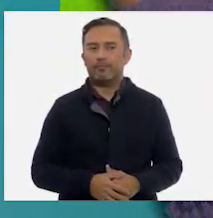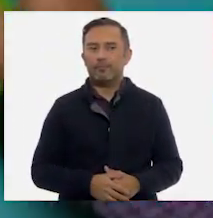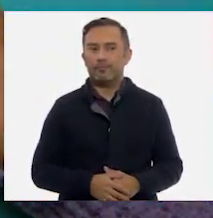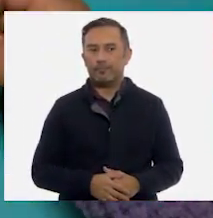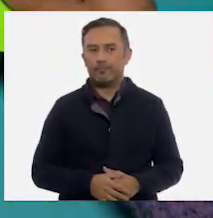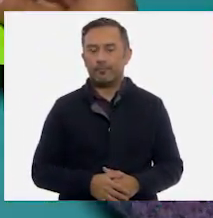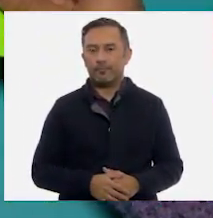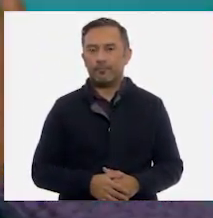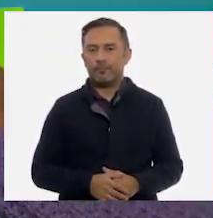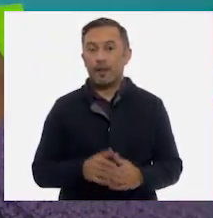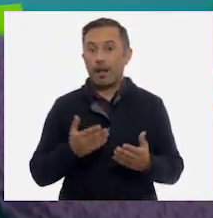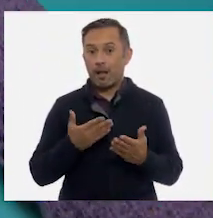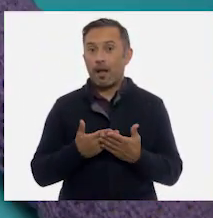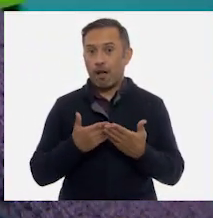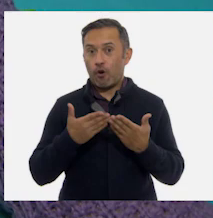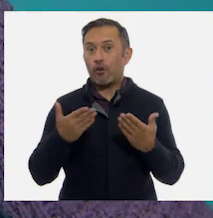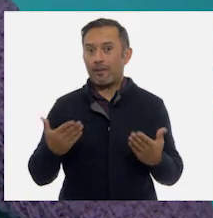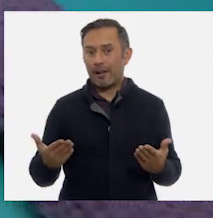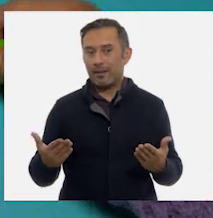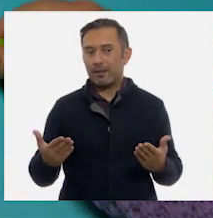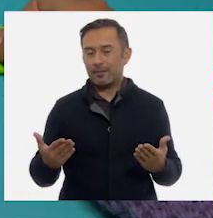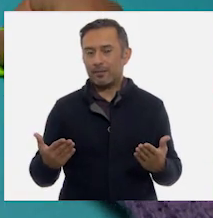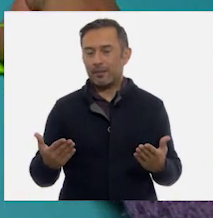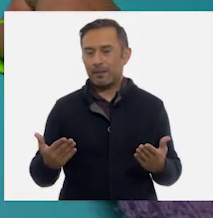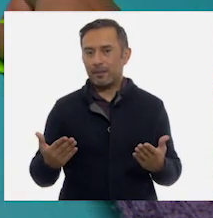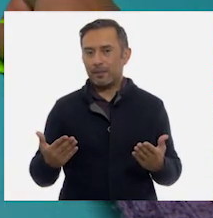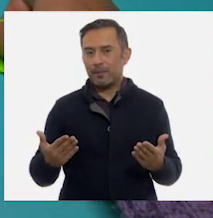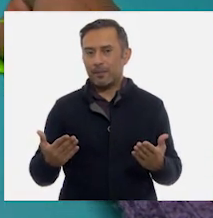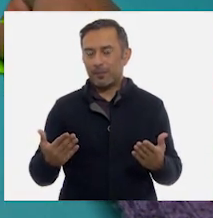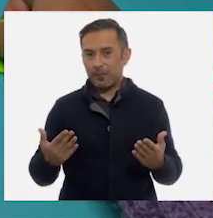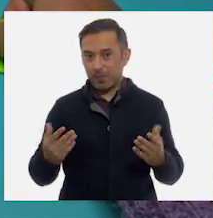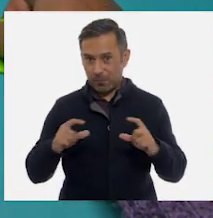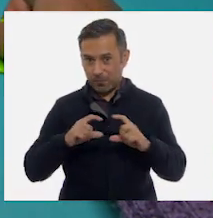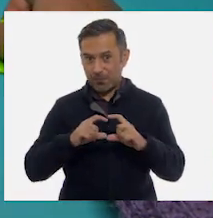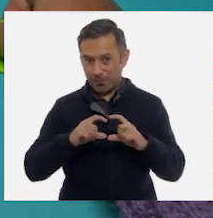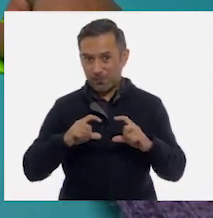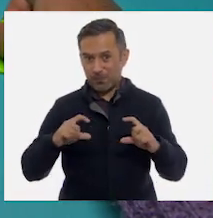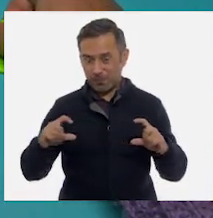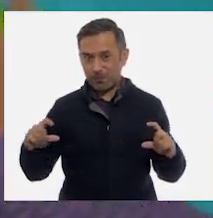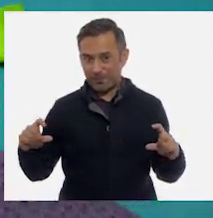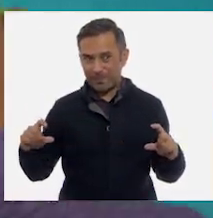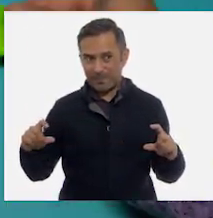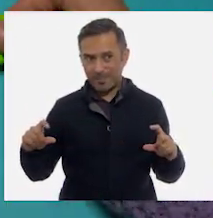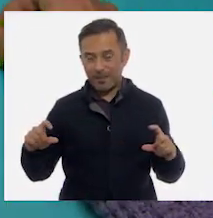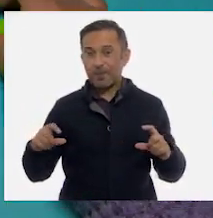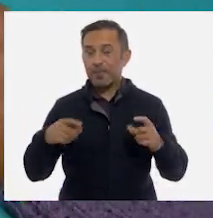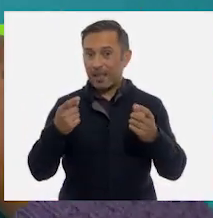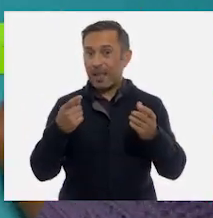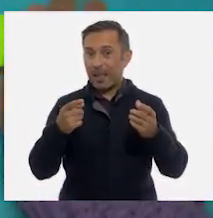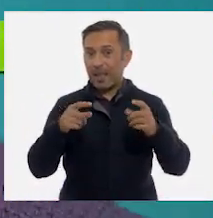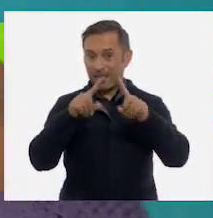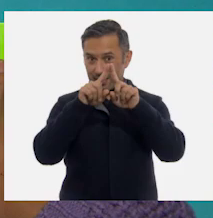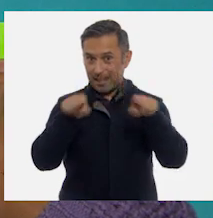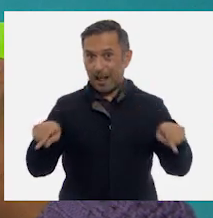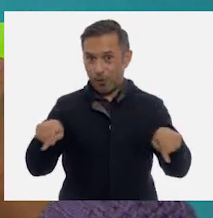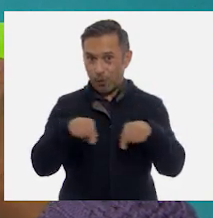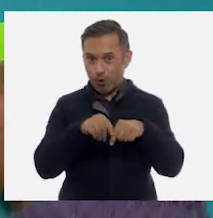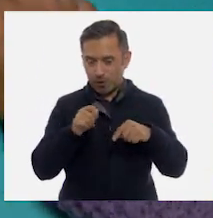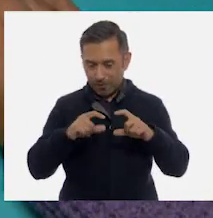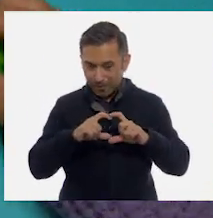Ahora, recorta una tira de papel del largo de uno de los lados del triángulo que se formó.